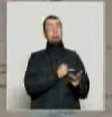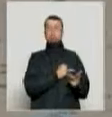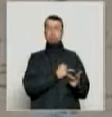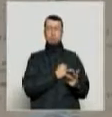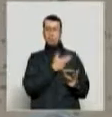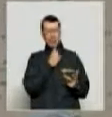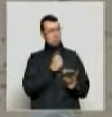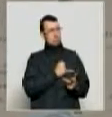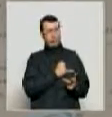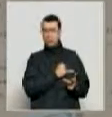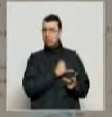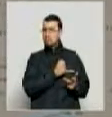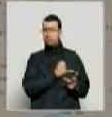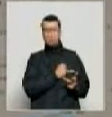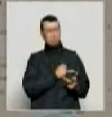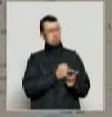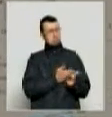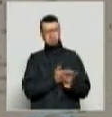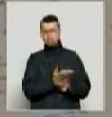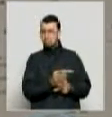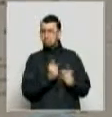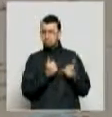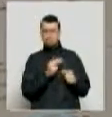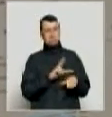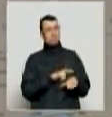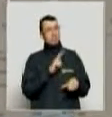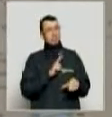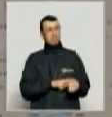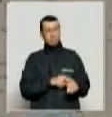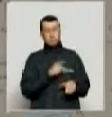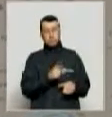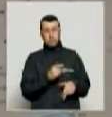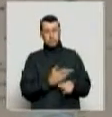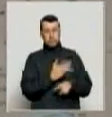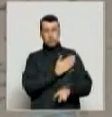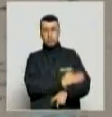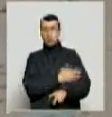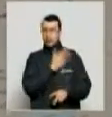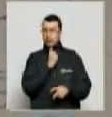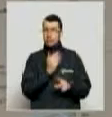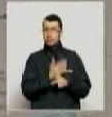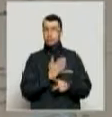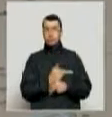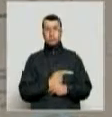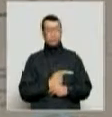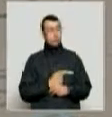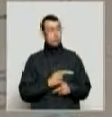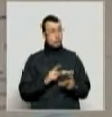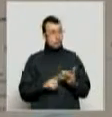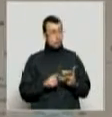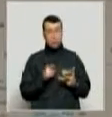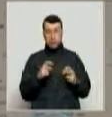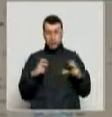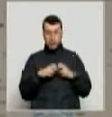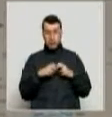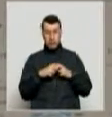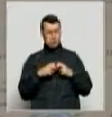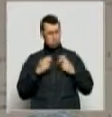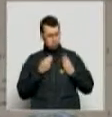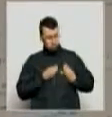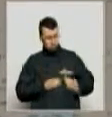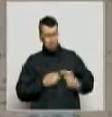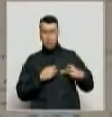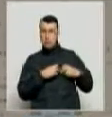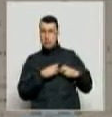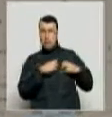tiene bloqueos cardíacos, no tiene repolarizaciones precoces. Y también podemos interpretar de que la conducción eléctrica del corazón está